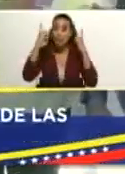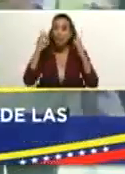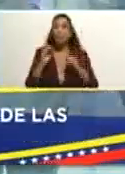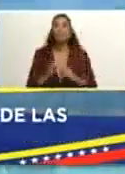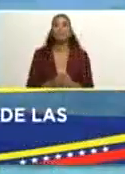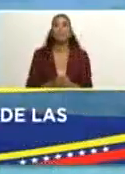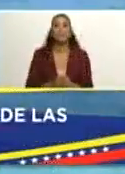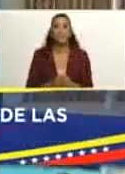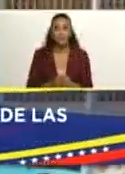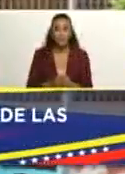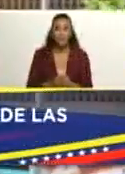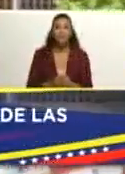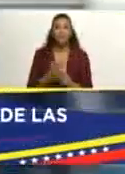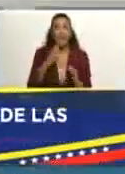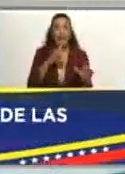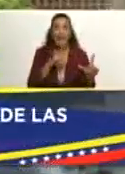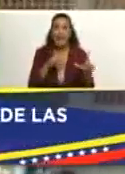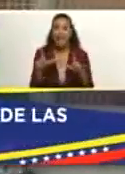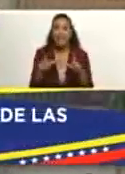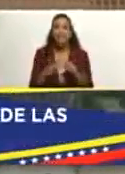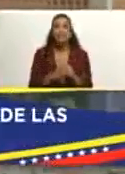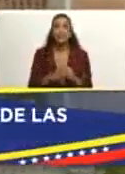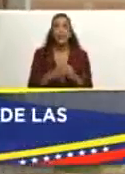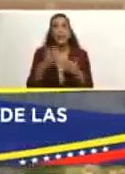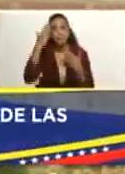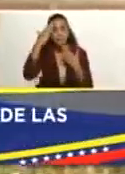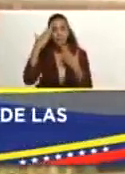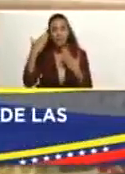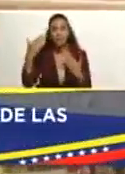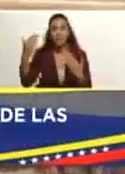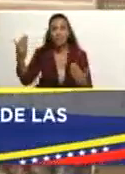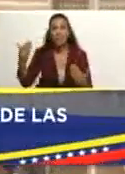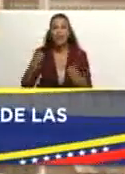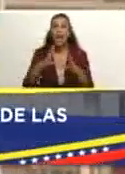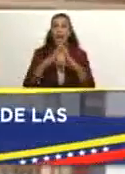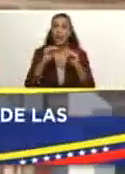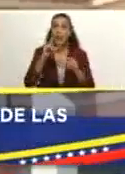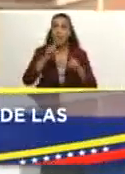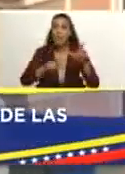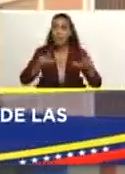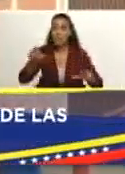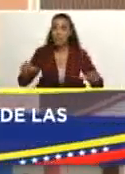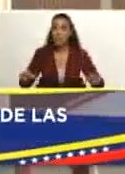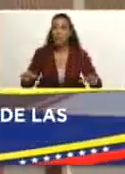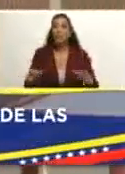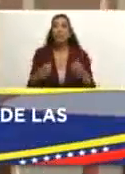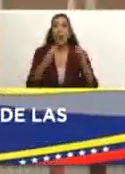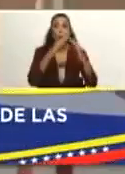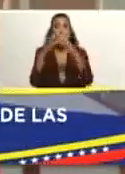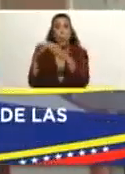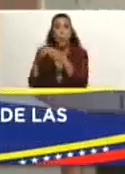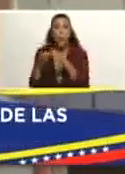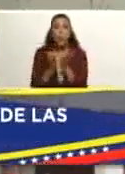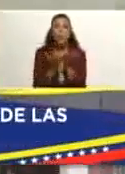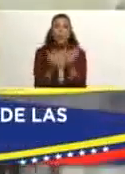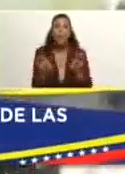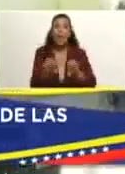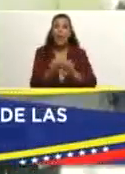¿Ah? Y aquí estamos, mi saludo a todos, las bricomiles